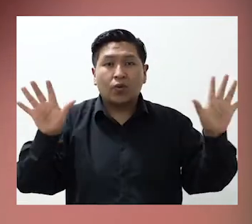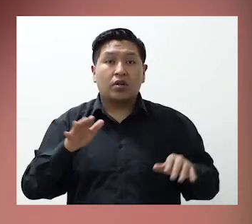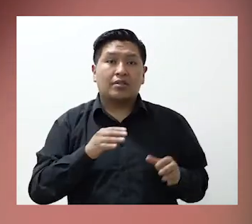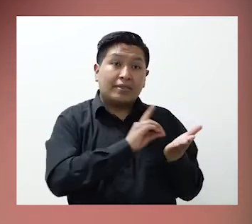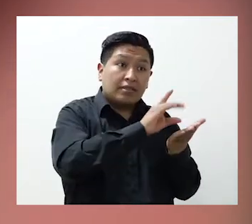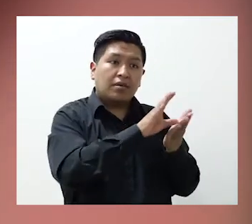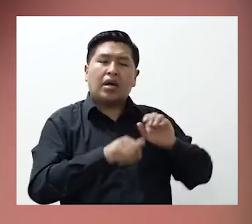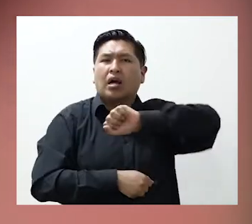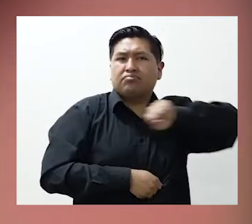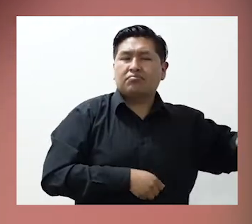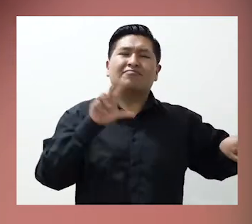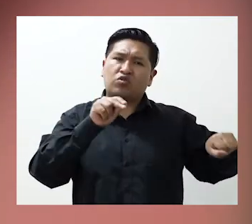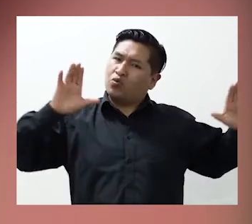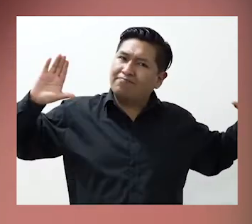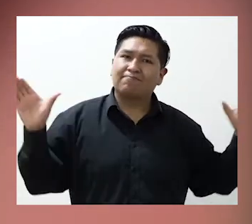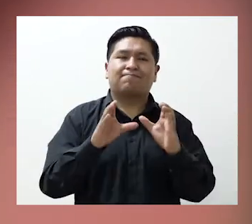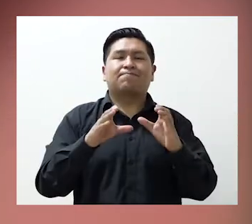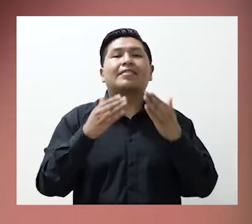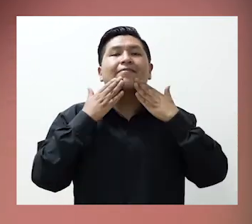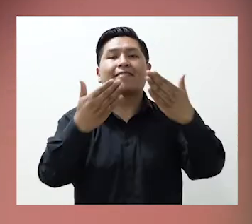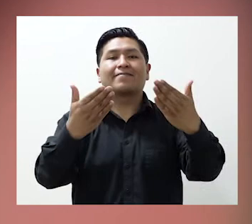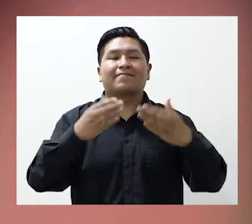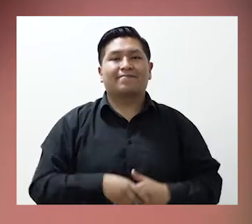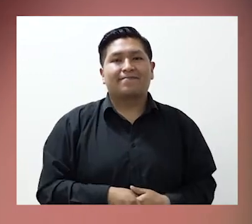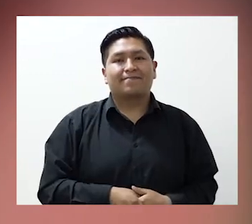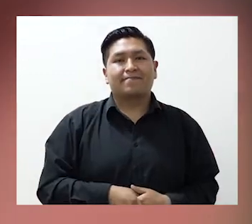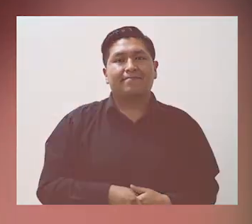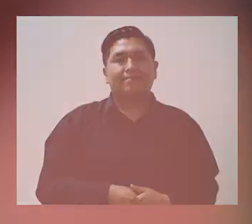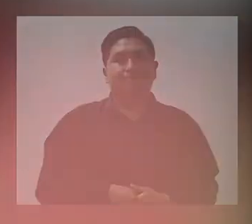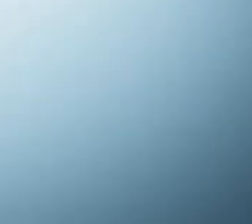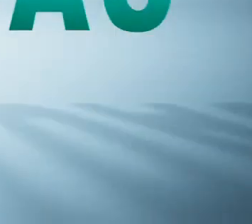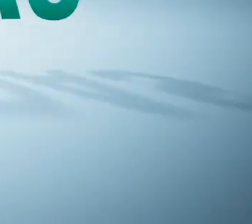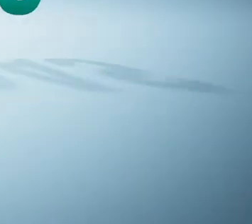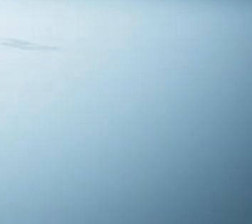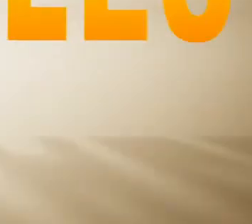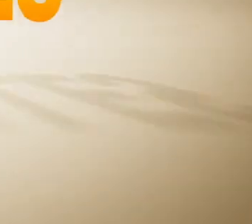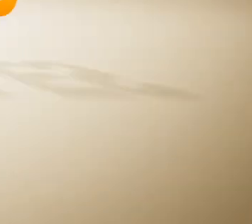se quede atrás. Nada de nosotros sin nosotros. Gracias.